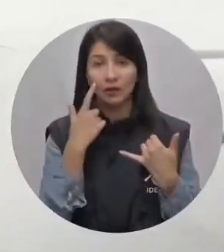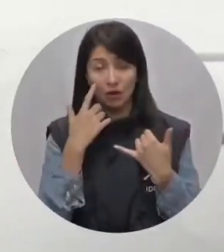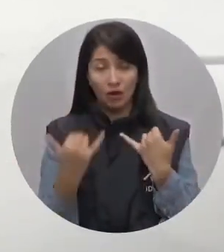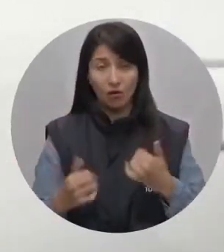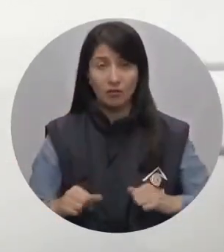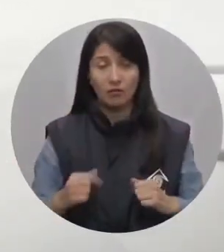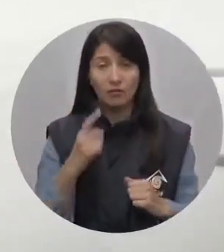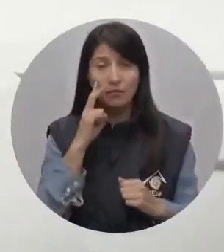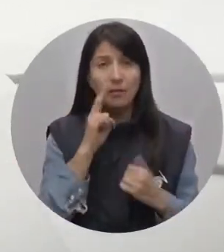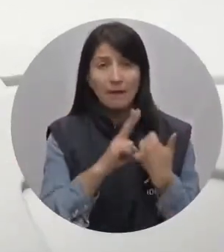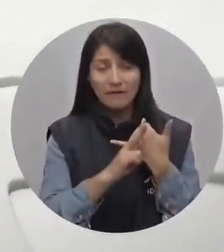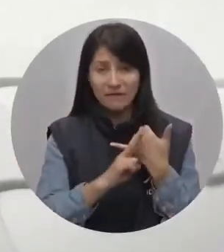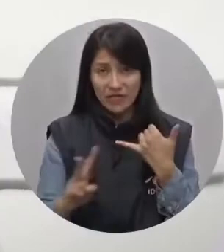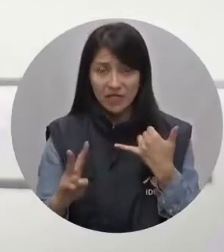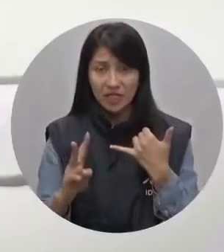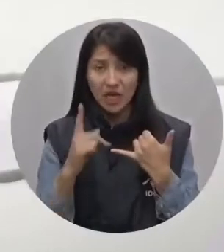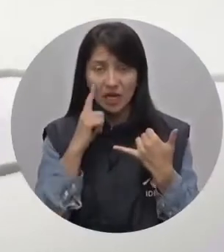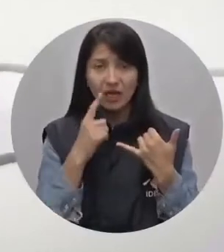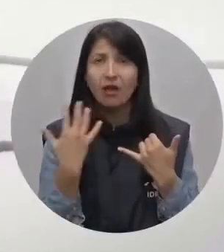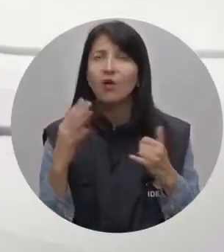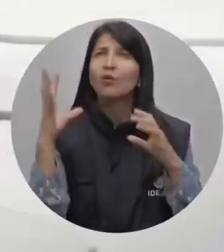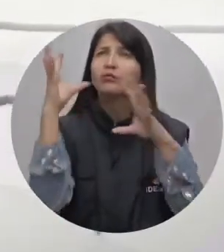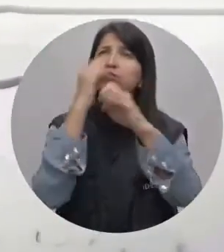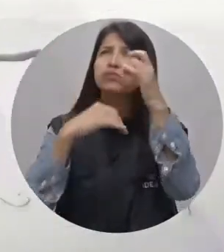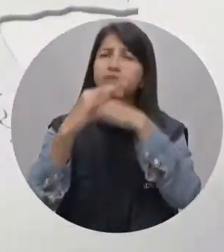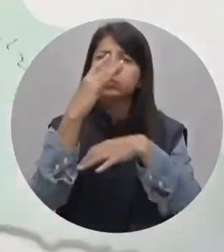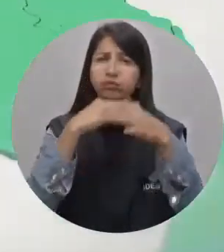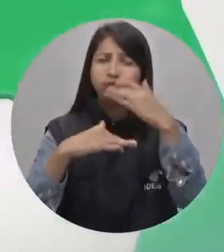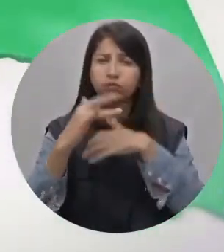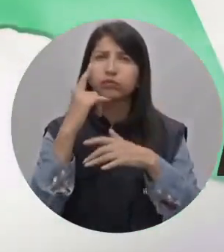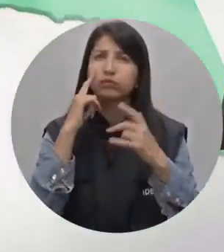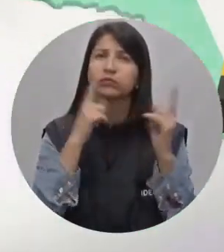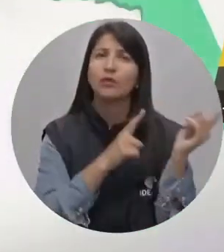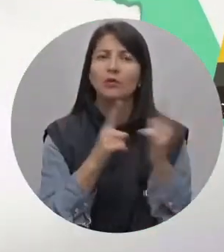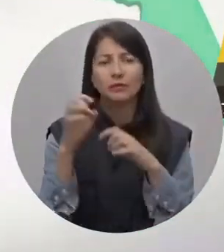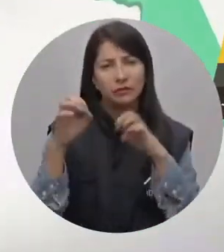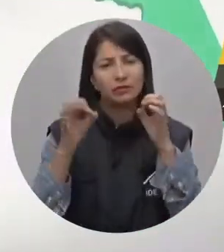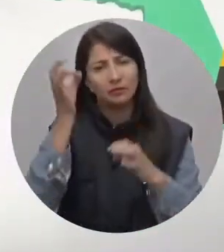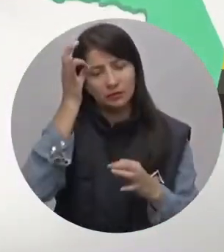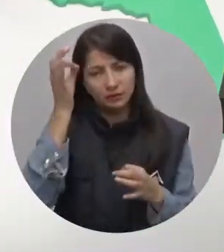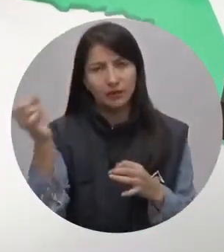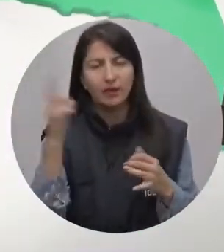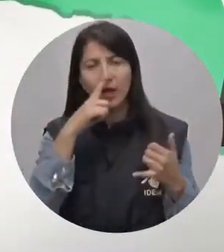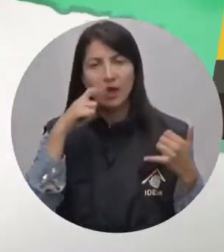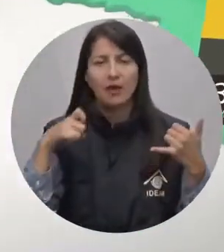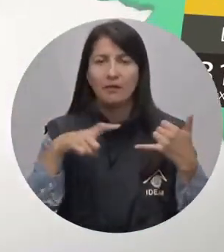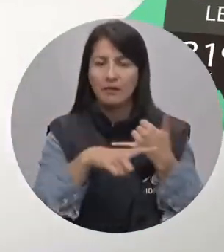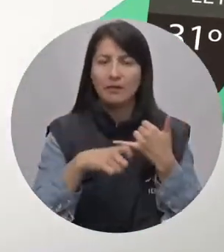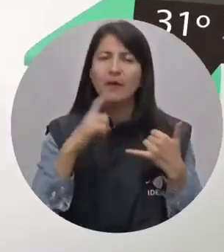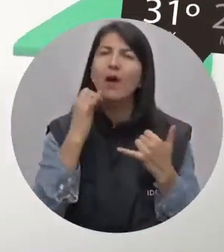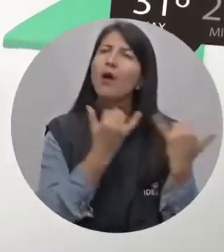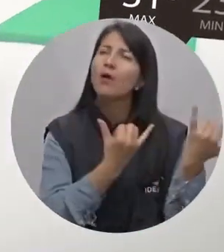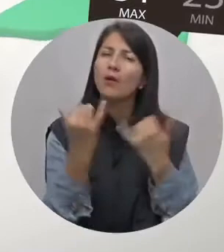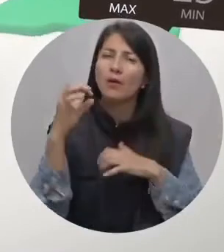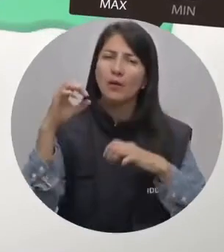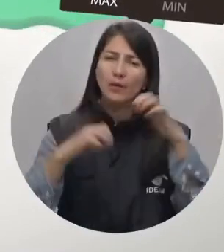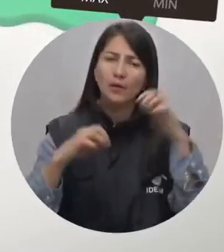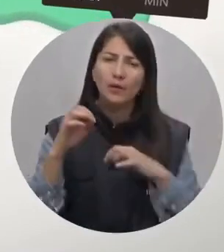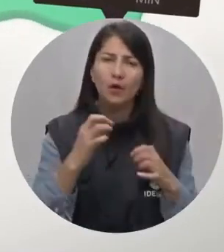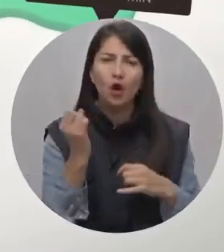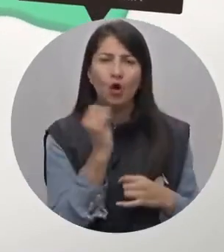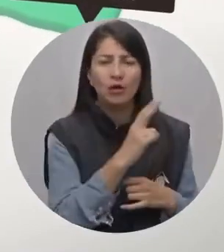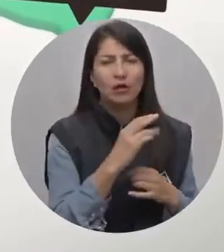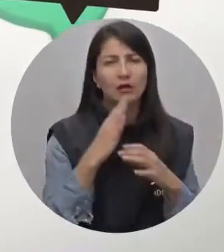del Meta y Arauca. El resto se mantiene con tiempo seco. La Amazonía puede esperar aguaceros entre ligeros y moderados en